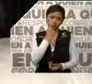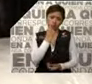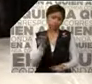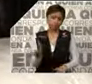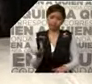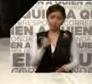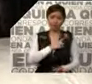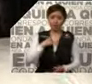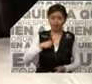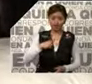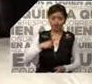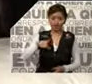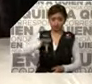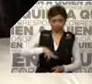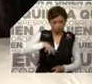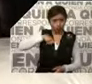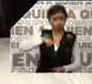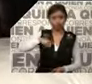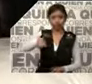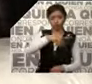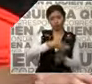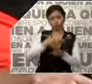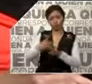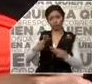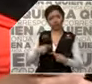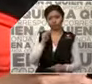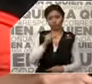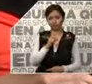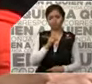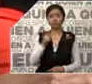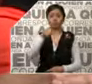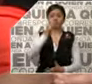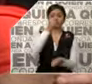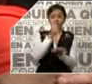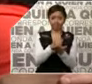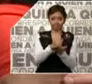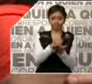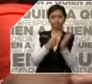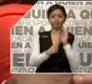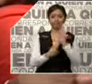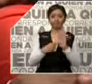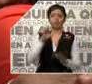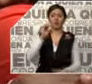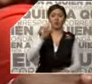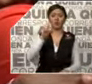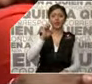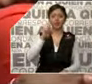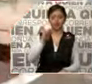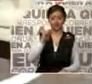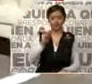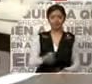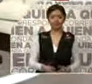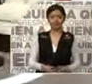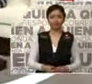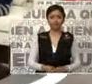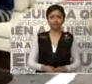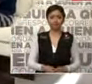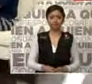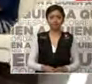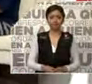poder, de autoridad, el abuso de autoridad que tienen hacia las personas. Para quien corresponda, Odette Rangel. Y